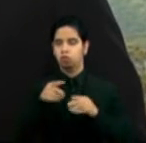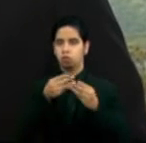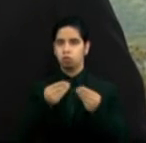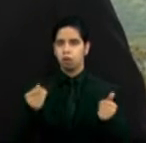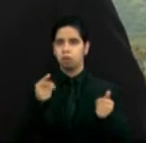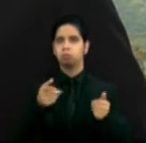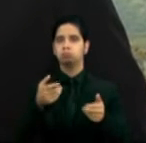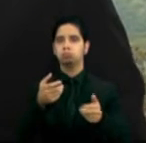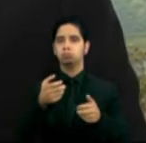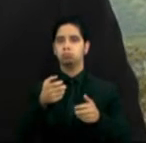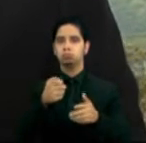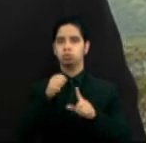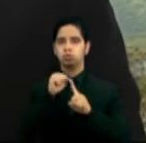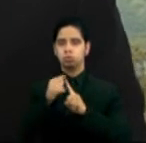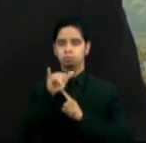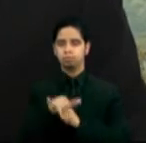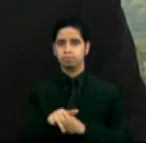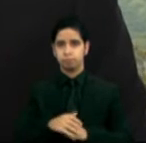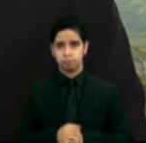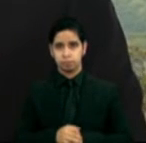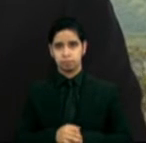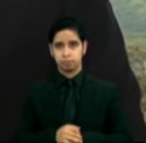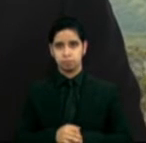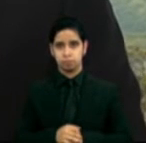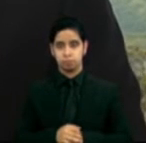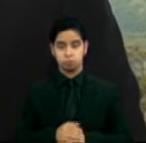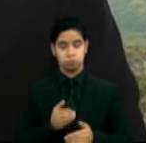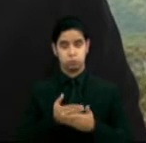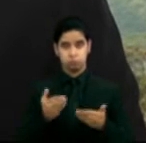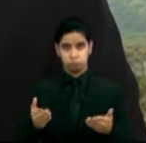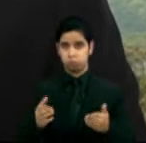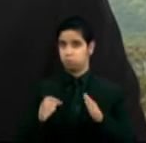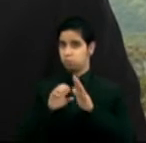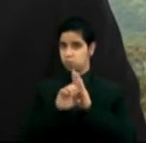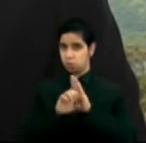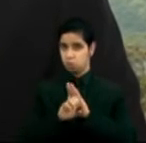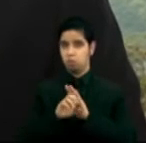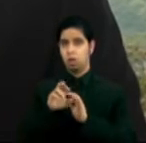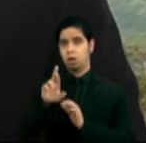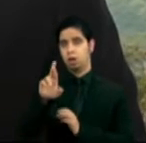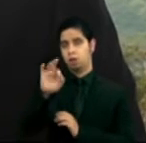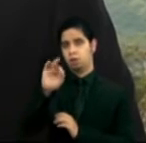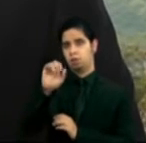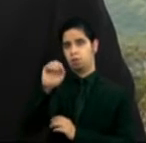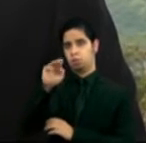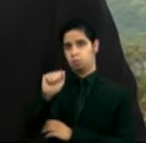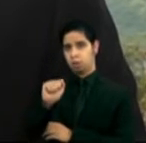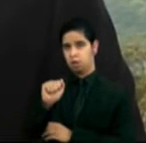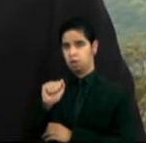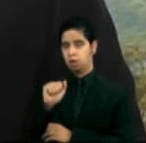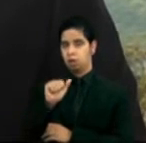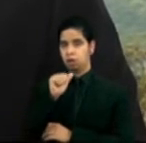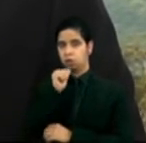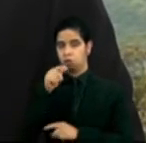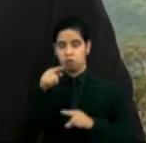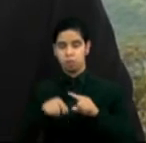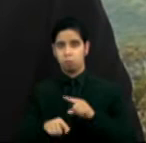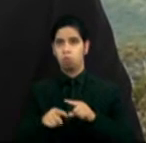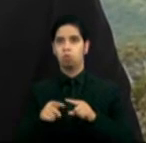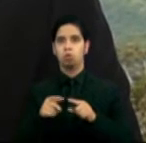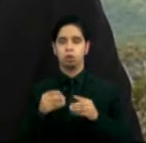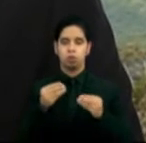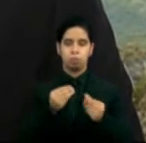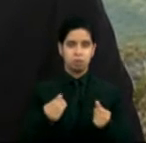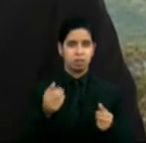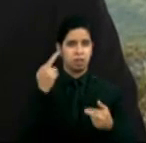serie de medidas que se quedaron en el tintero, de unas reformas fundamentales que no se pudieron atender por el conflicto político